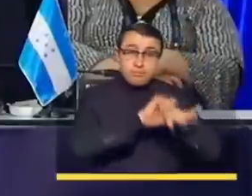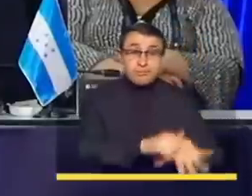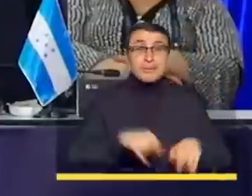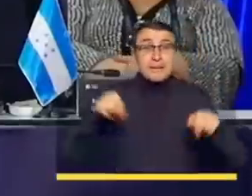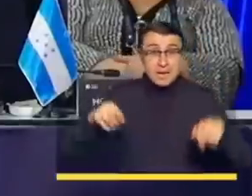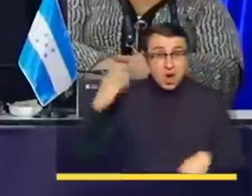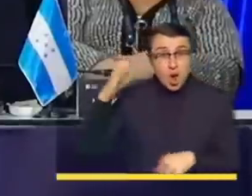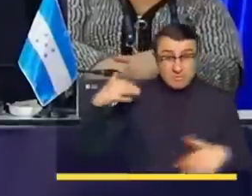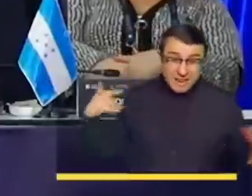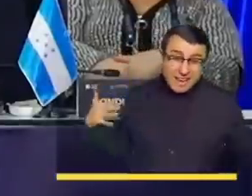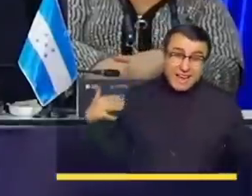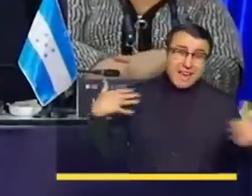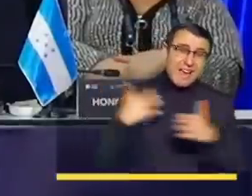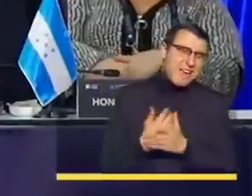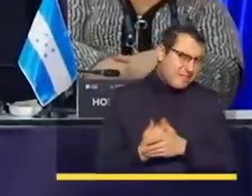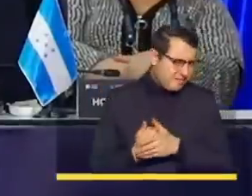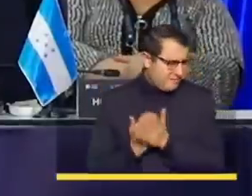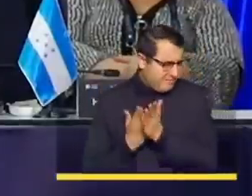eterna